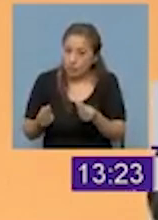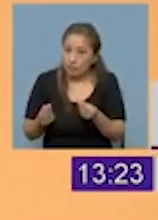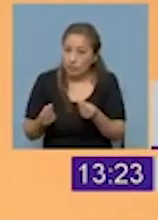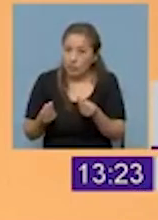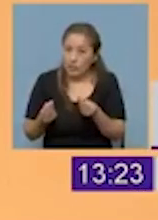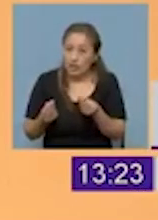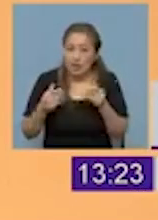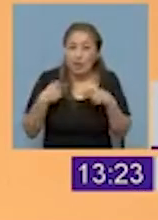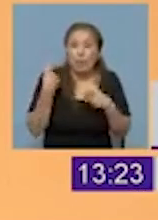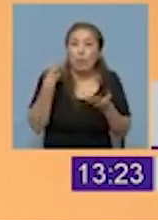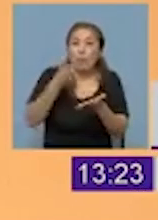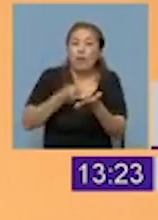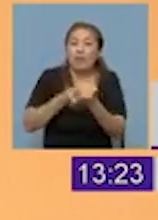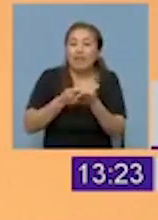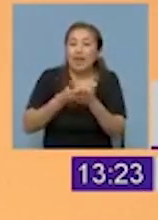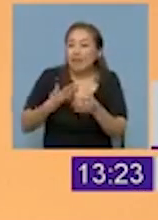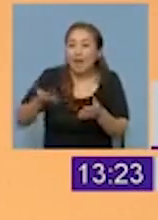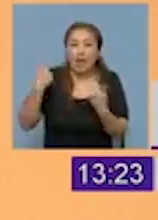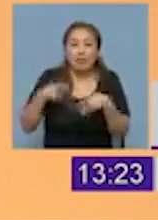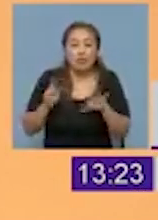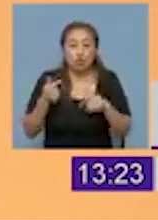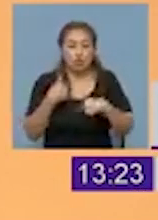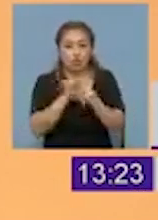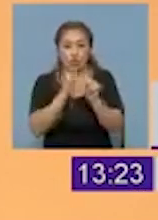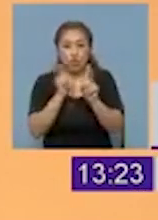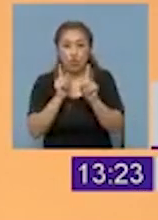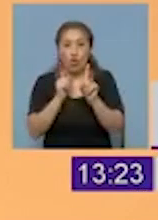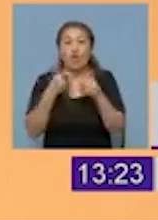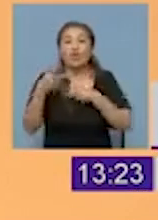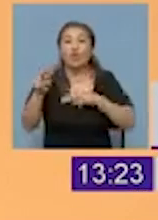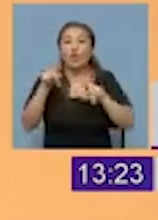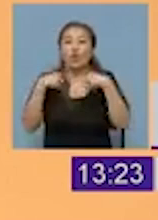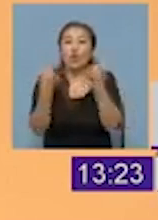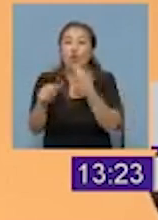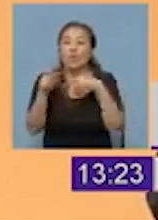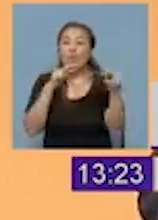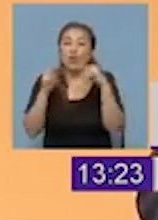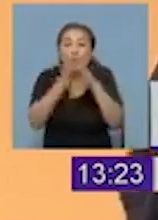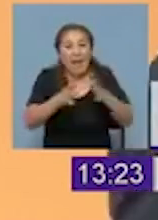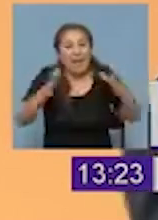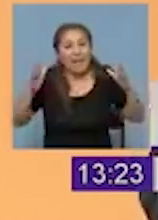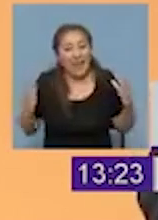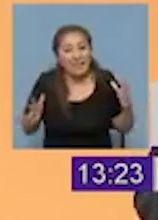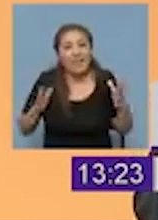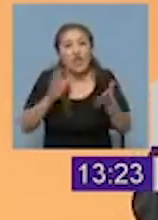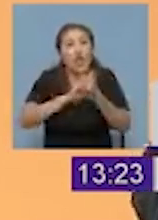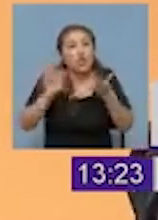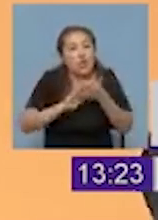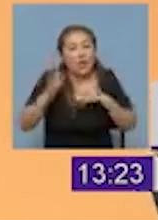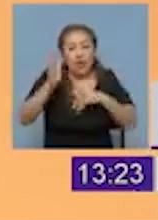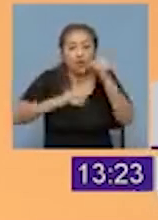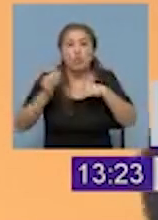metro y en valor lo que era la construcción anterior y él dijo no no yo quiero un comedor porque esto va a ser distinto yo quiero un comedor más grande quiero hacer una nueva obra